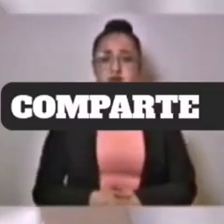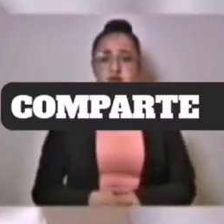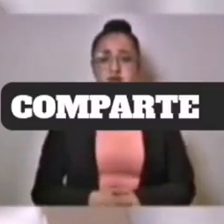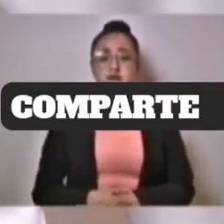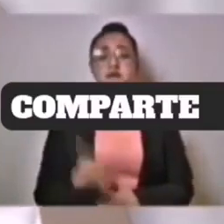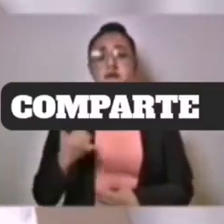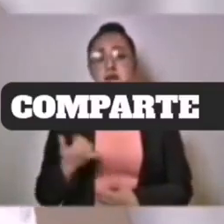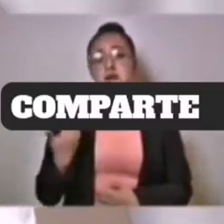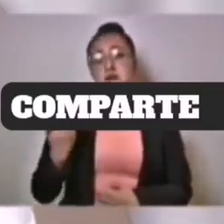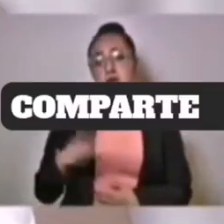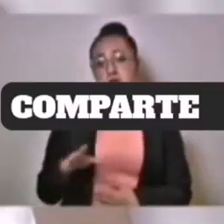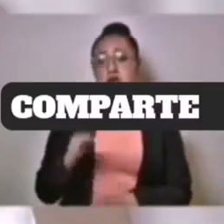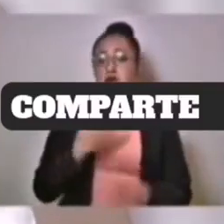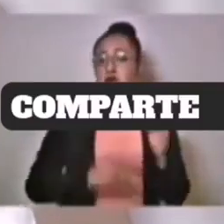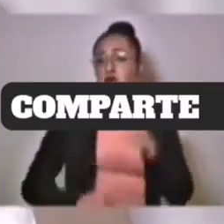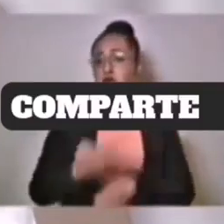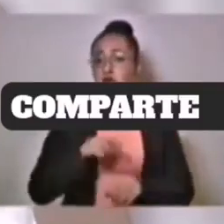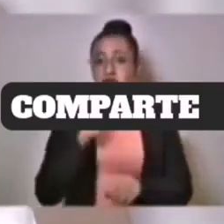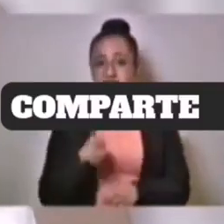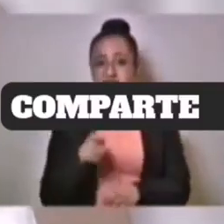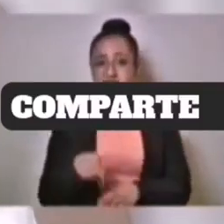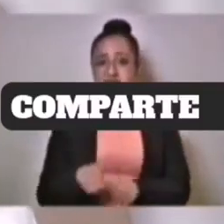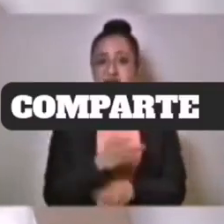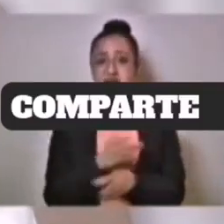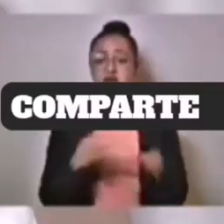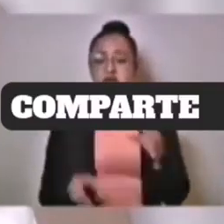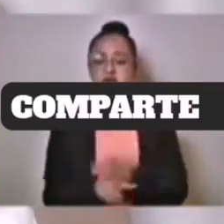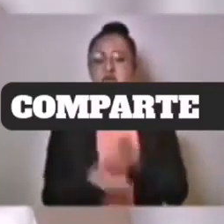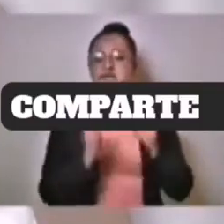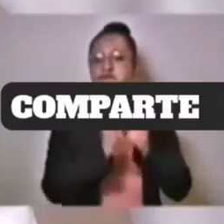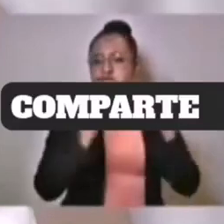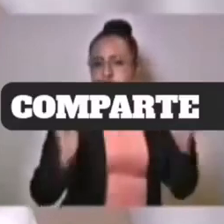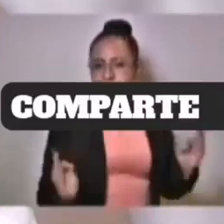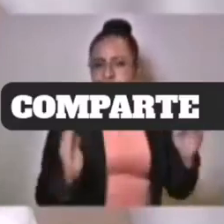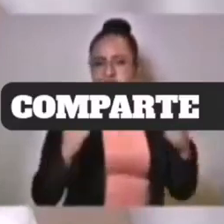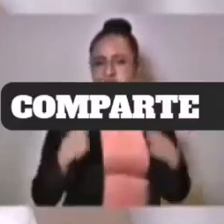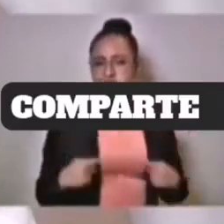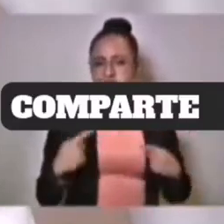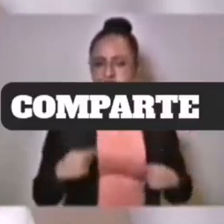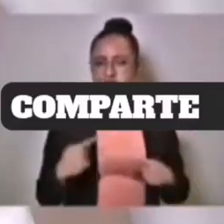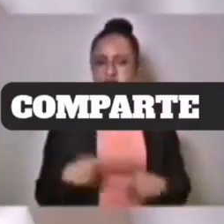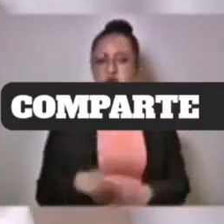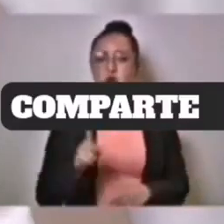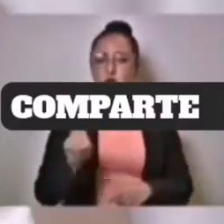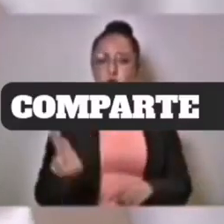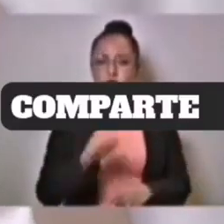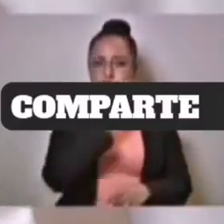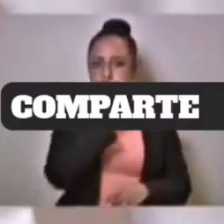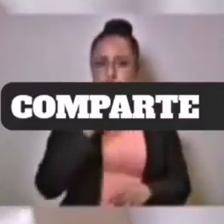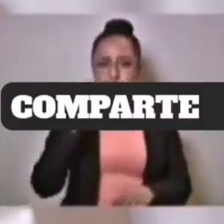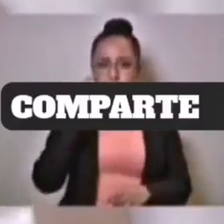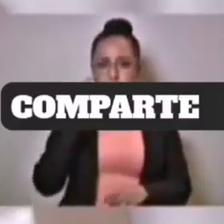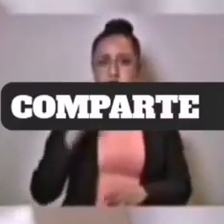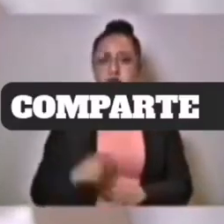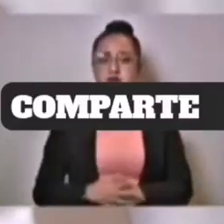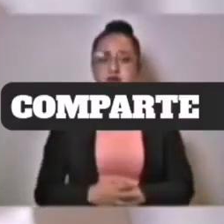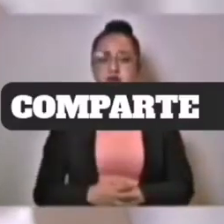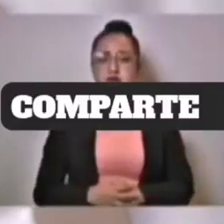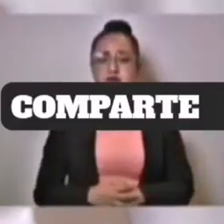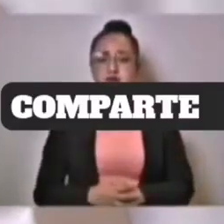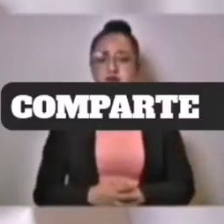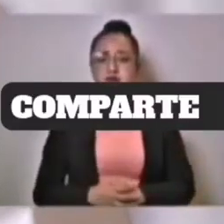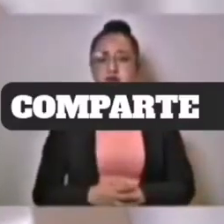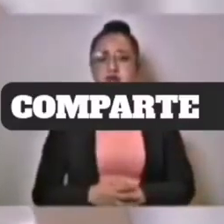Y que todas esas medidas de sana distancia, de uso de cubrebocas,